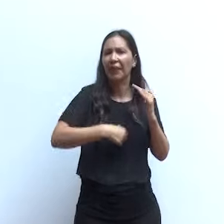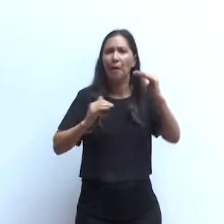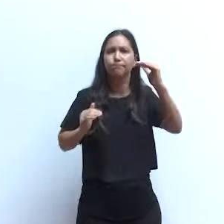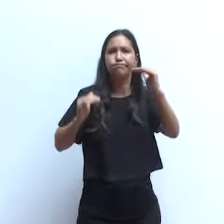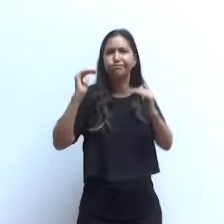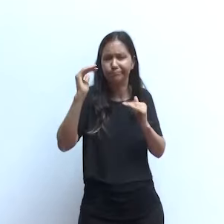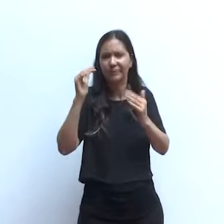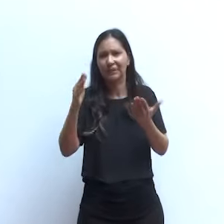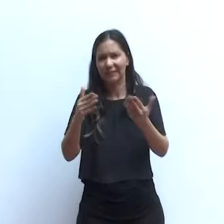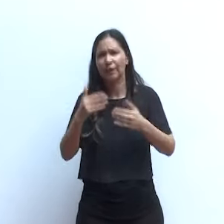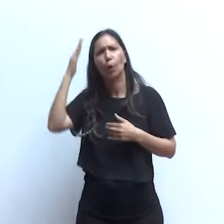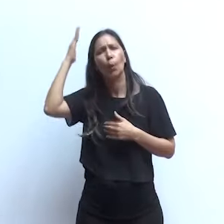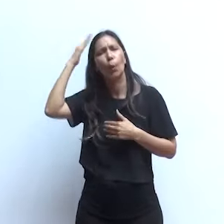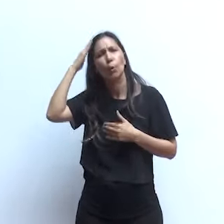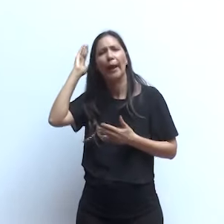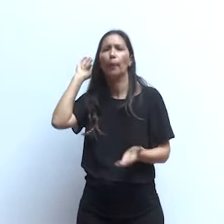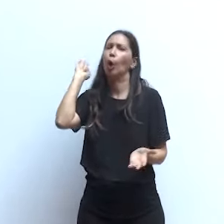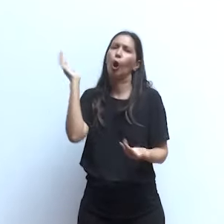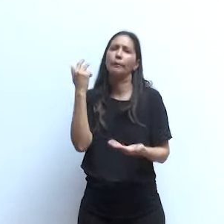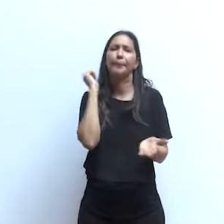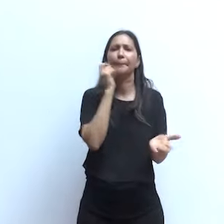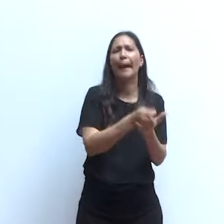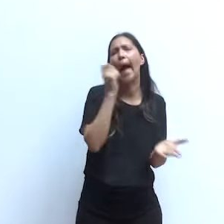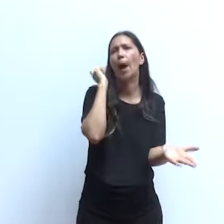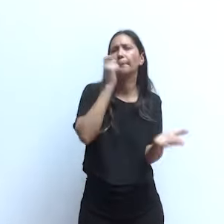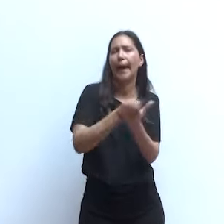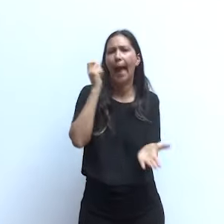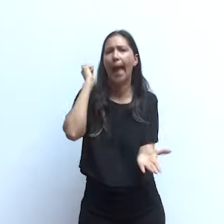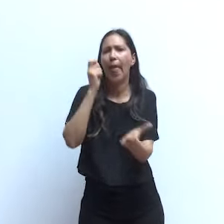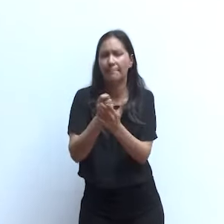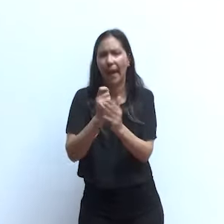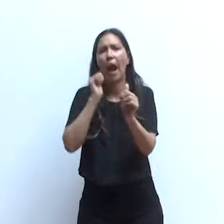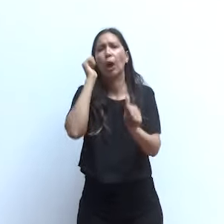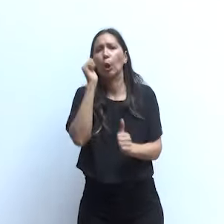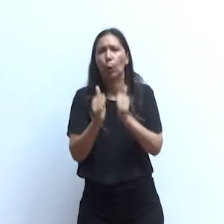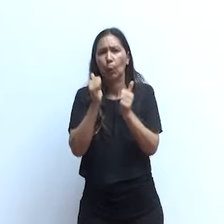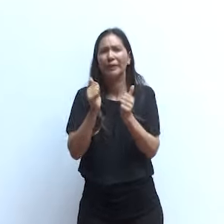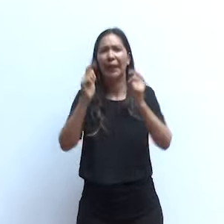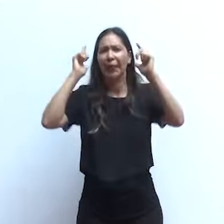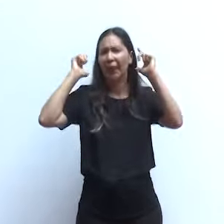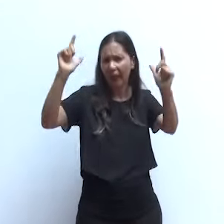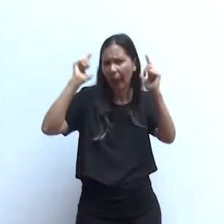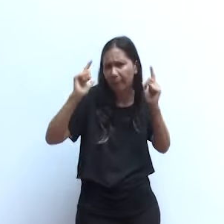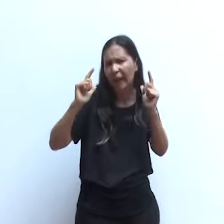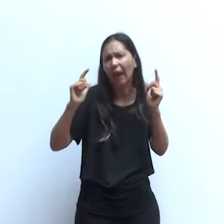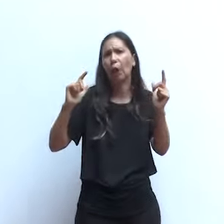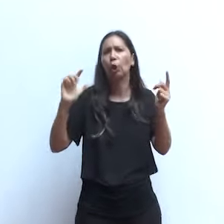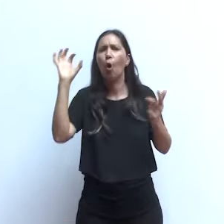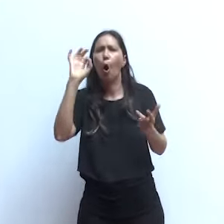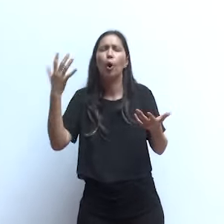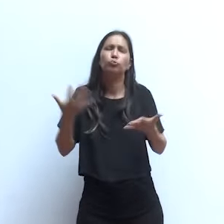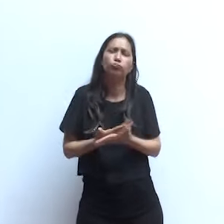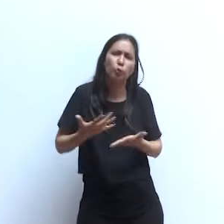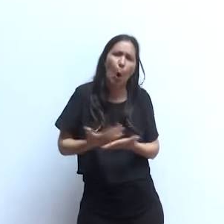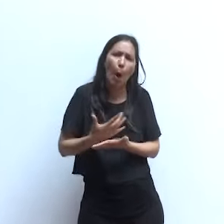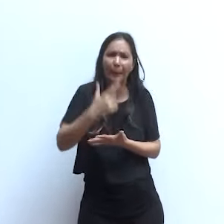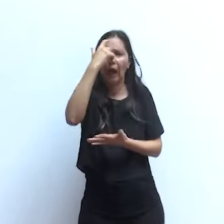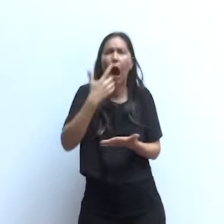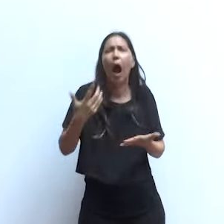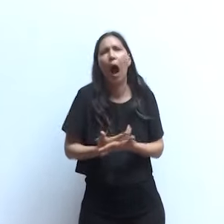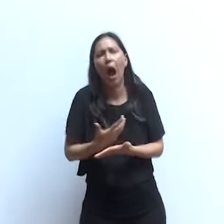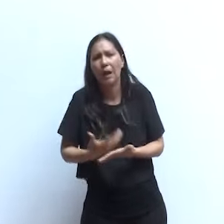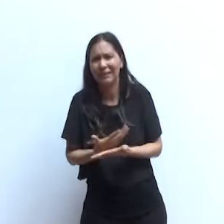expresionismo pavo y la Industria Del entretenimiento el prudencial la victimización Me parece que todo esto era